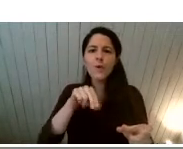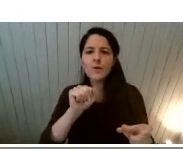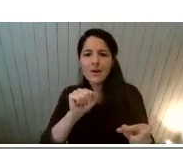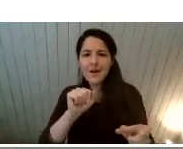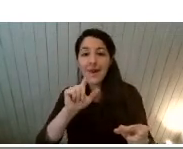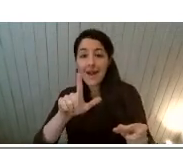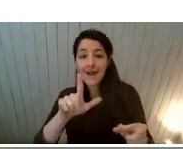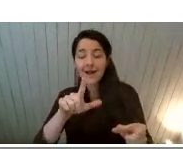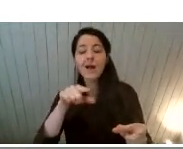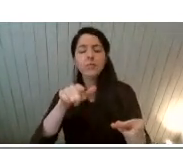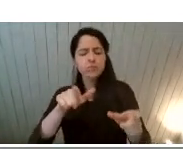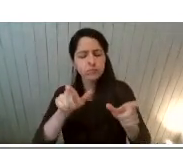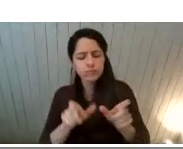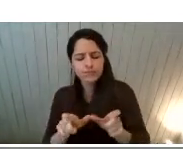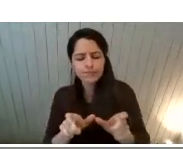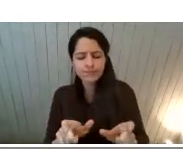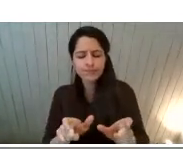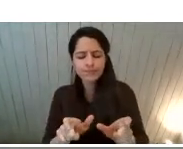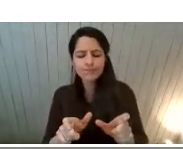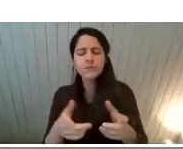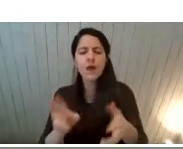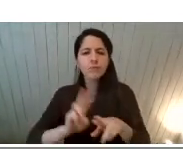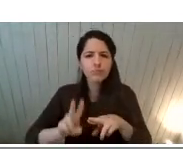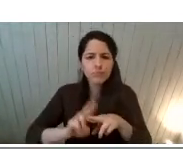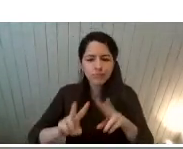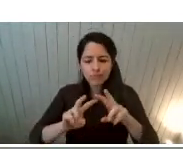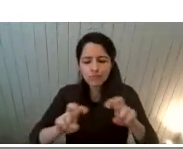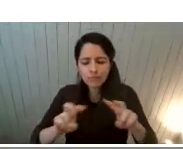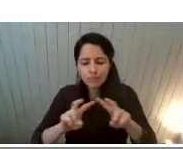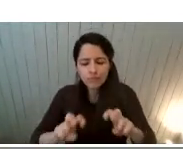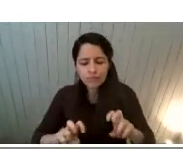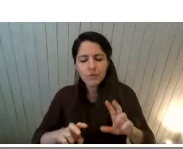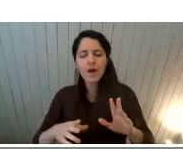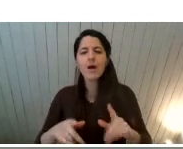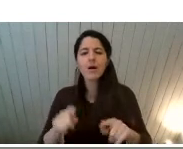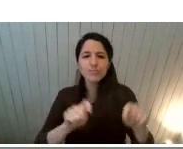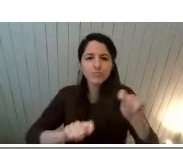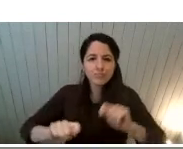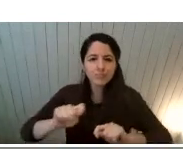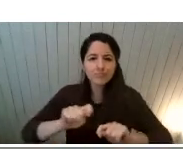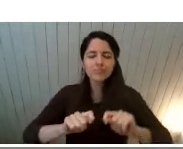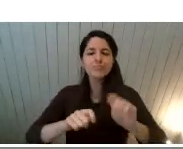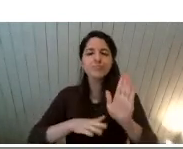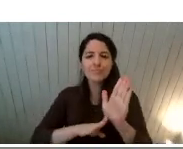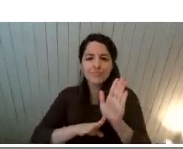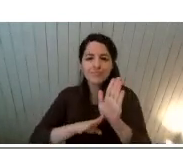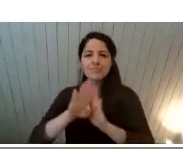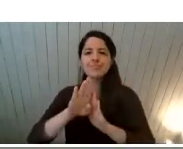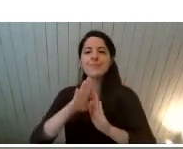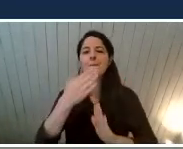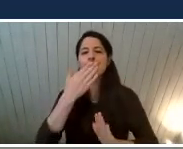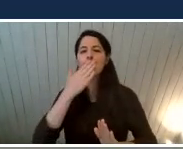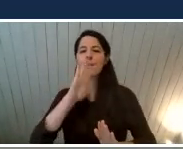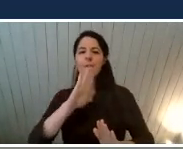desarrollar tratamientos que tienen que ver con la inhibición de esos factores hormonales que les menciono.